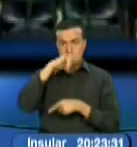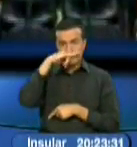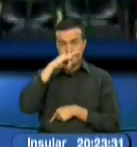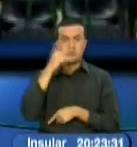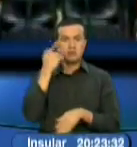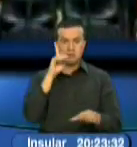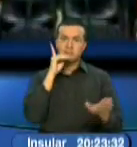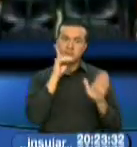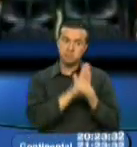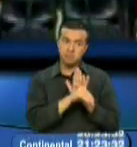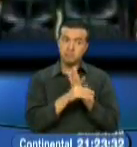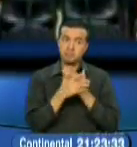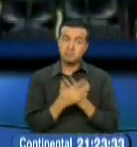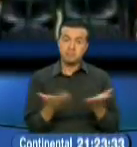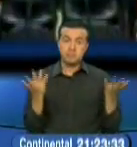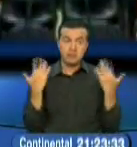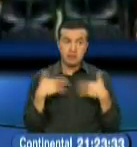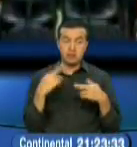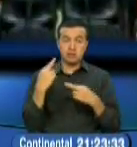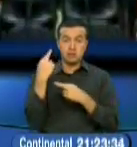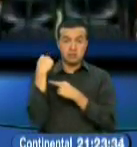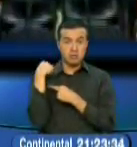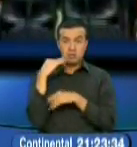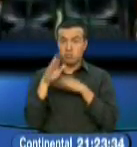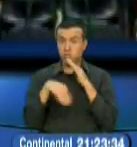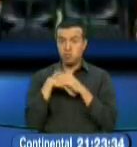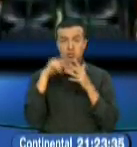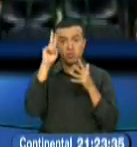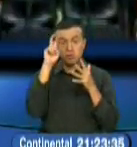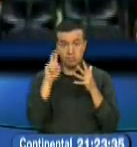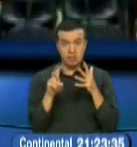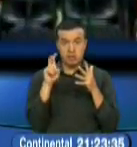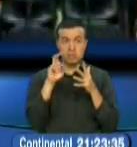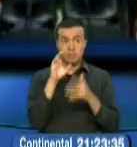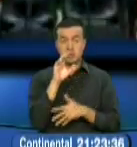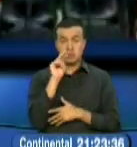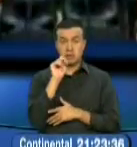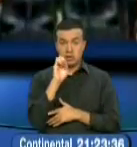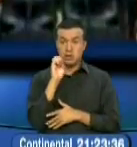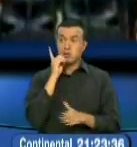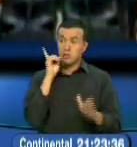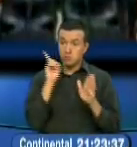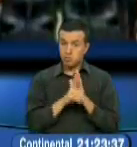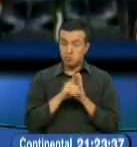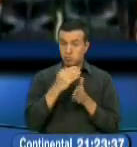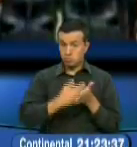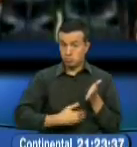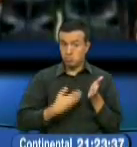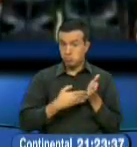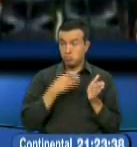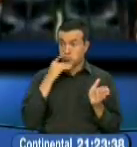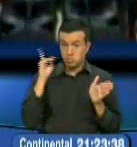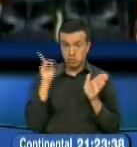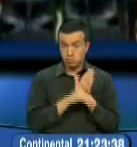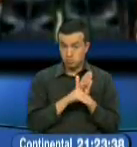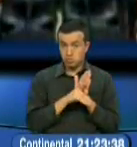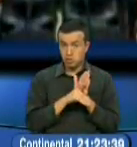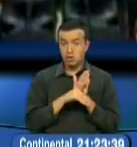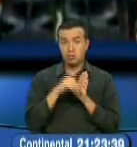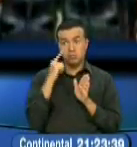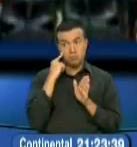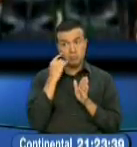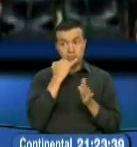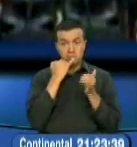Derechos, y obviamente en este sentido, como corresponde, como todos los casos que entran al Consejo Nacional Electoral, que son denuncias de